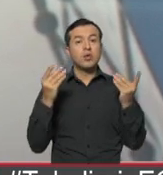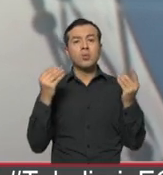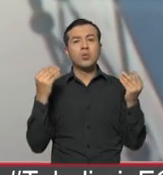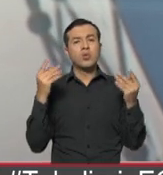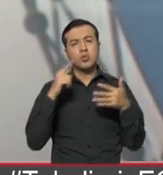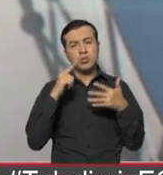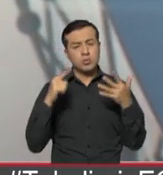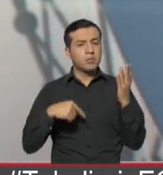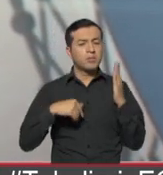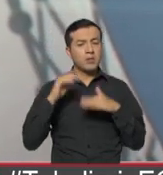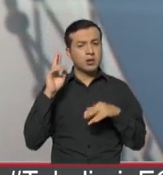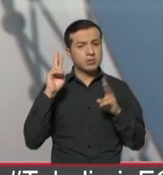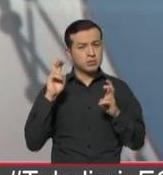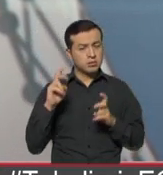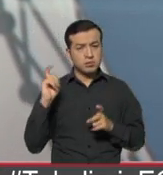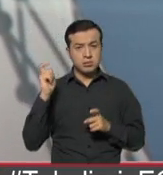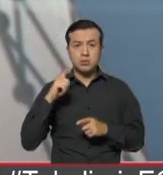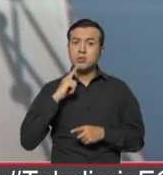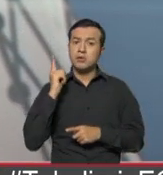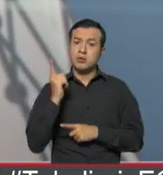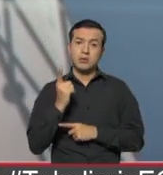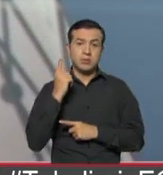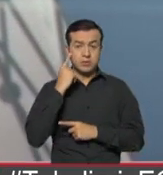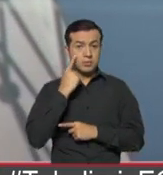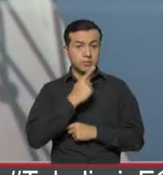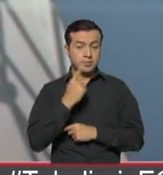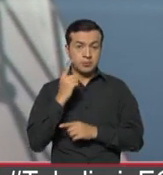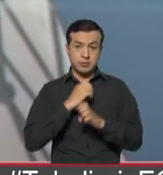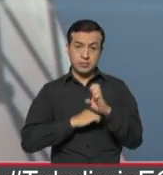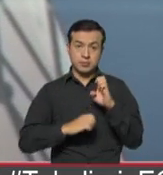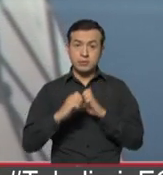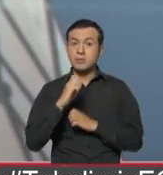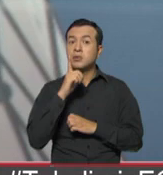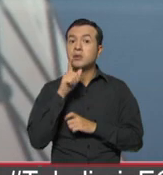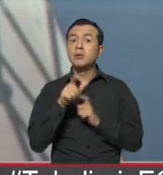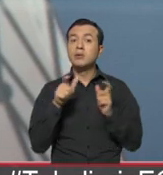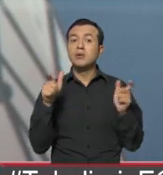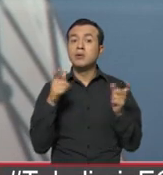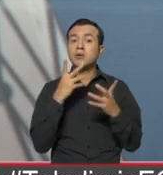muchos otros temas más que pues responden a la parte estructural. ¿Quiénes están